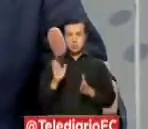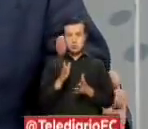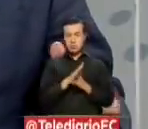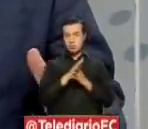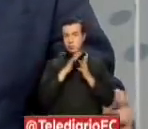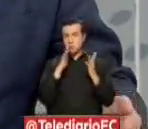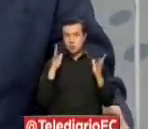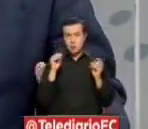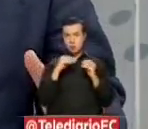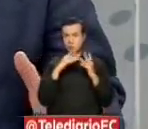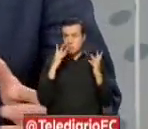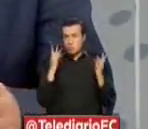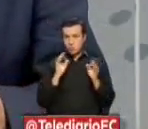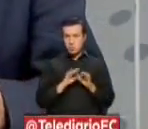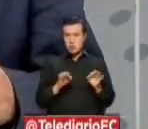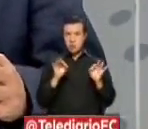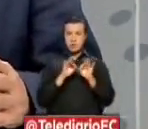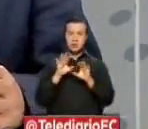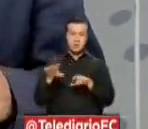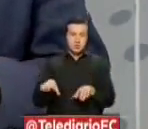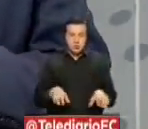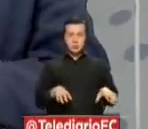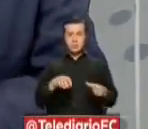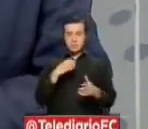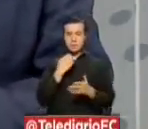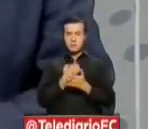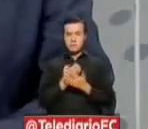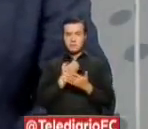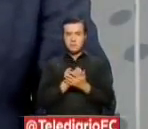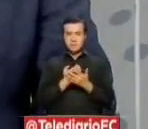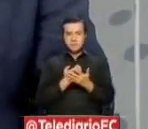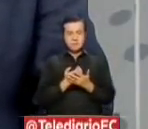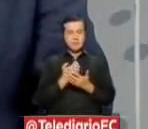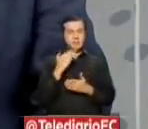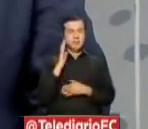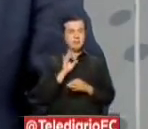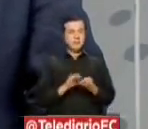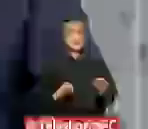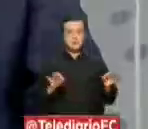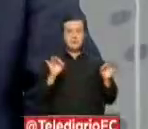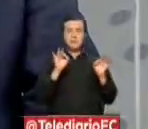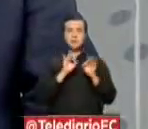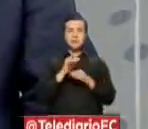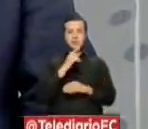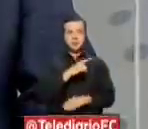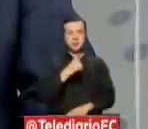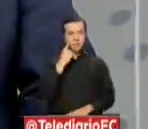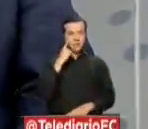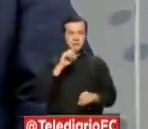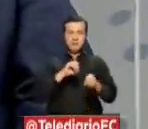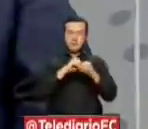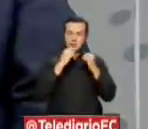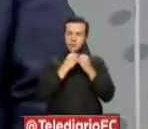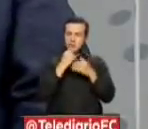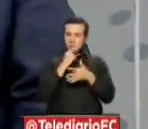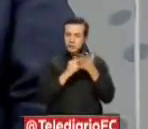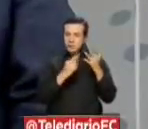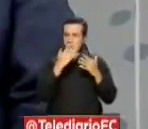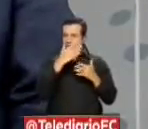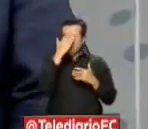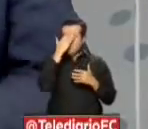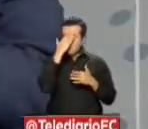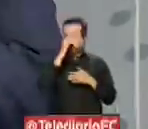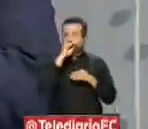importancia clave en la actividad económica nacional y sobre todo de estas organizaciones, pero recordemos a